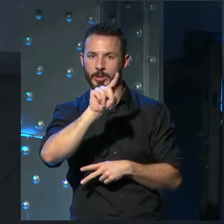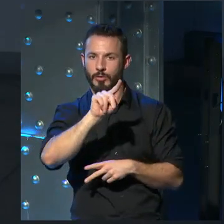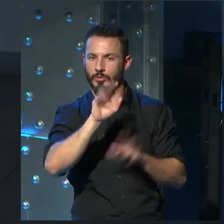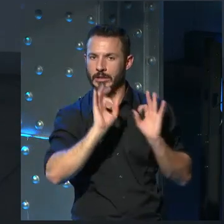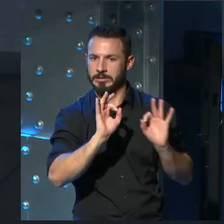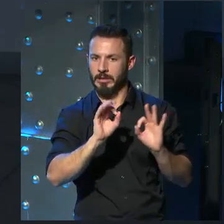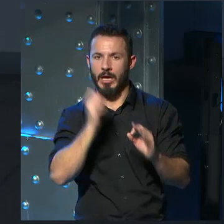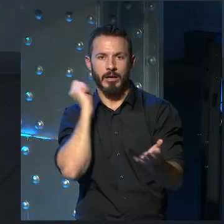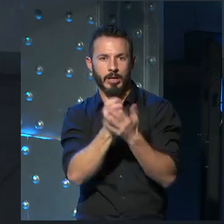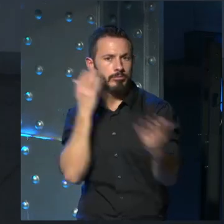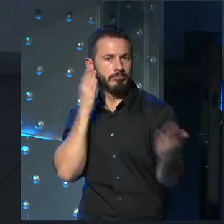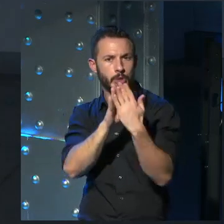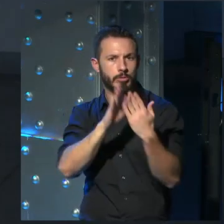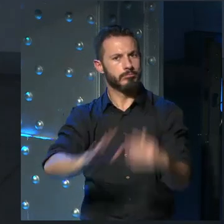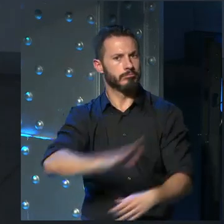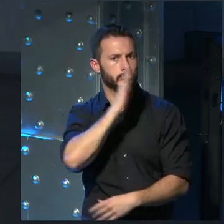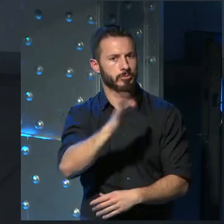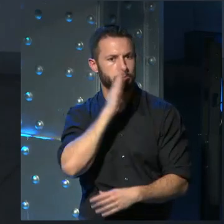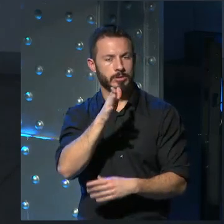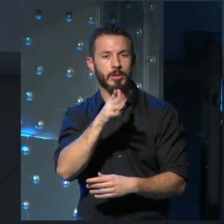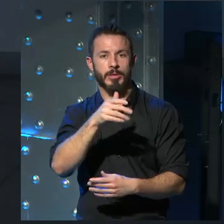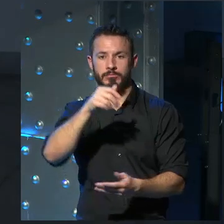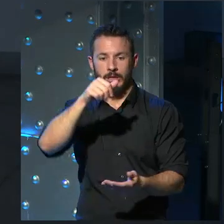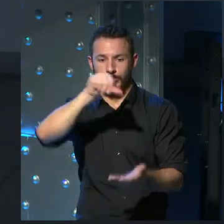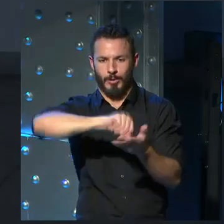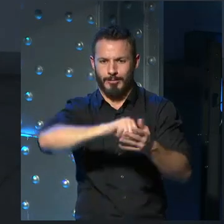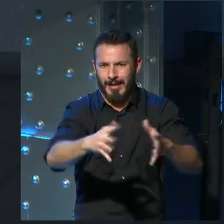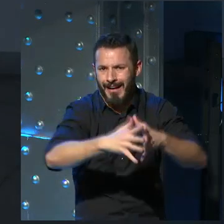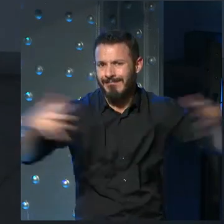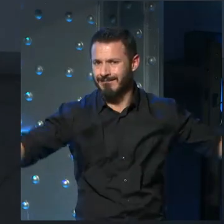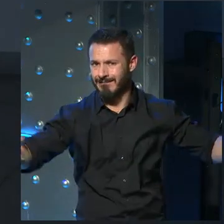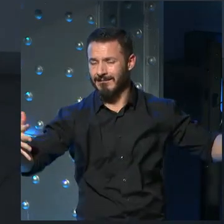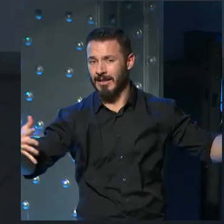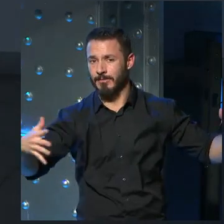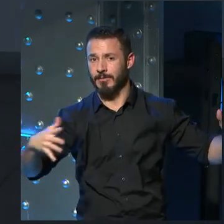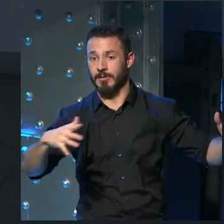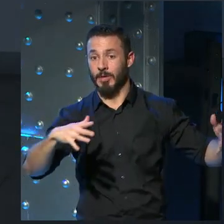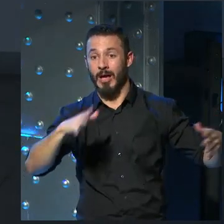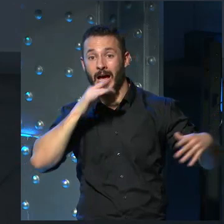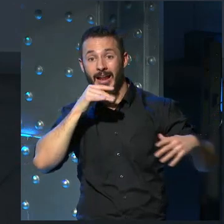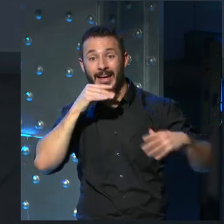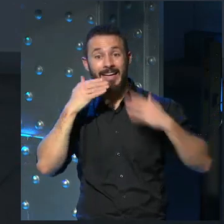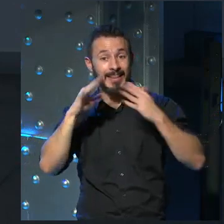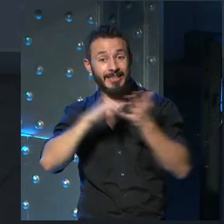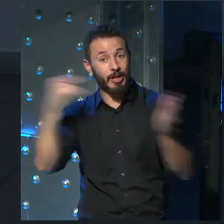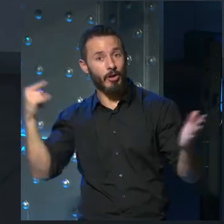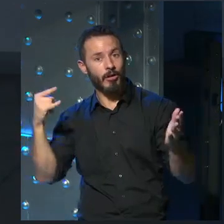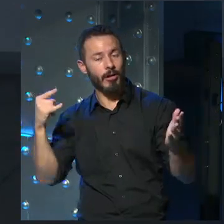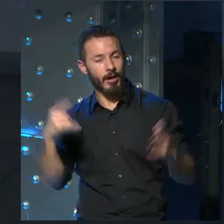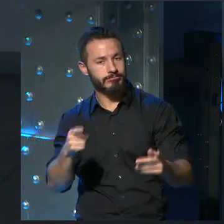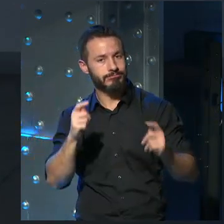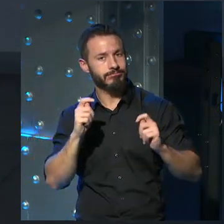afronta retos formidables en torno a las megaciudades, que, sin embargo, gracias a la tecnología nos van a